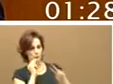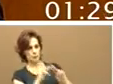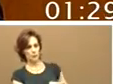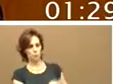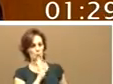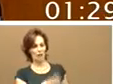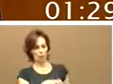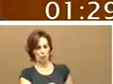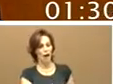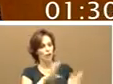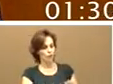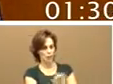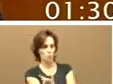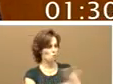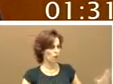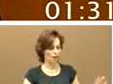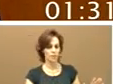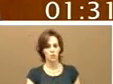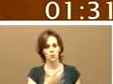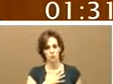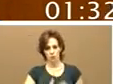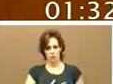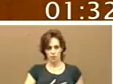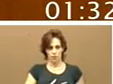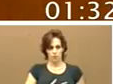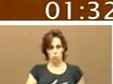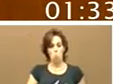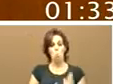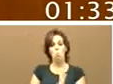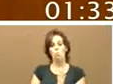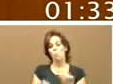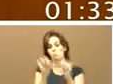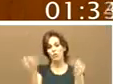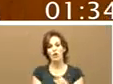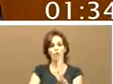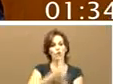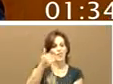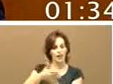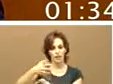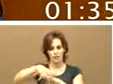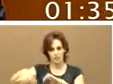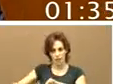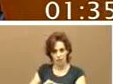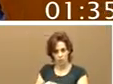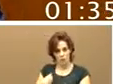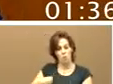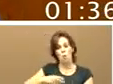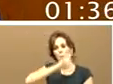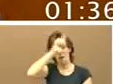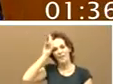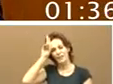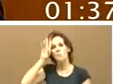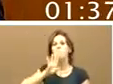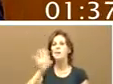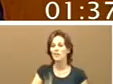queda despejada, se instase a lo que es ese modelo de Estado federalista que desde Madrid parece que no